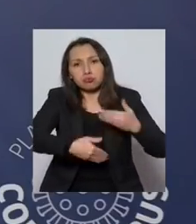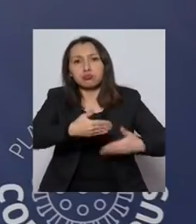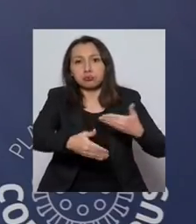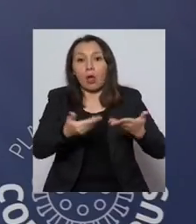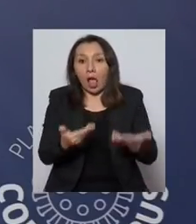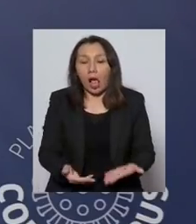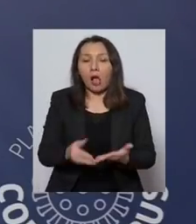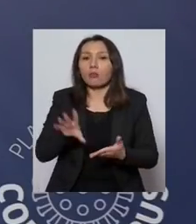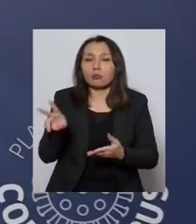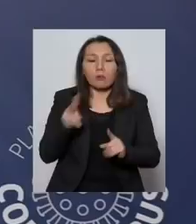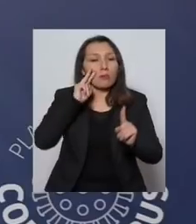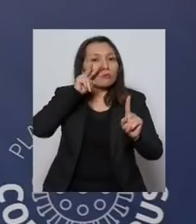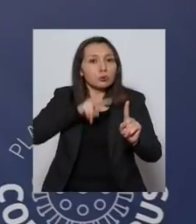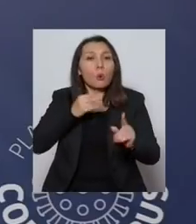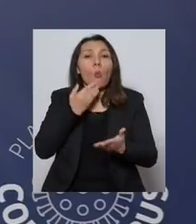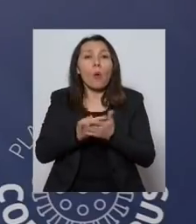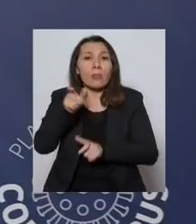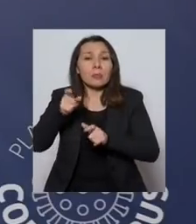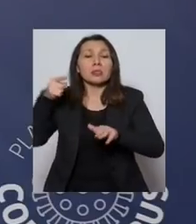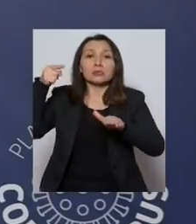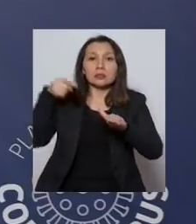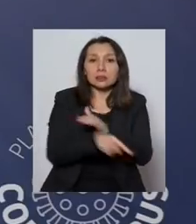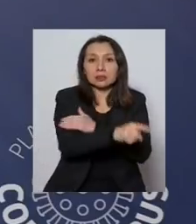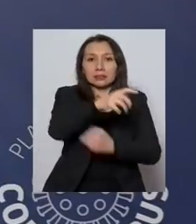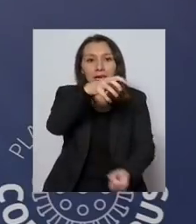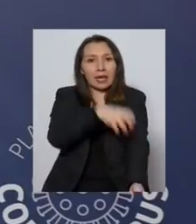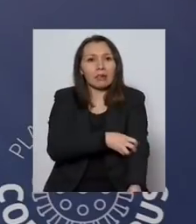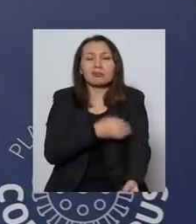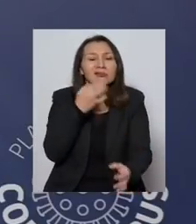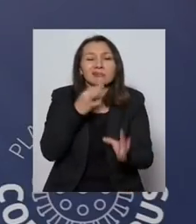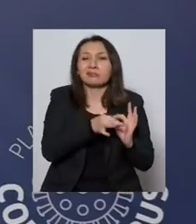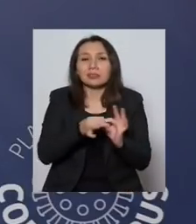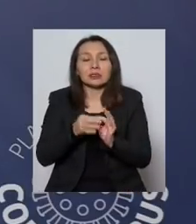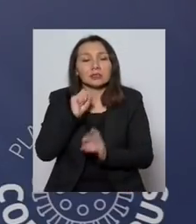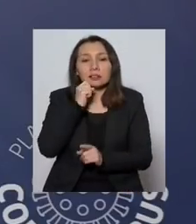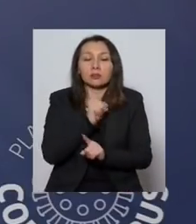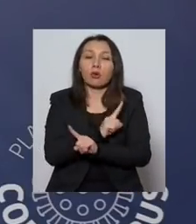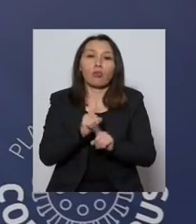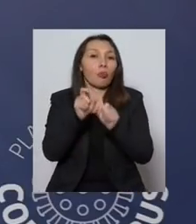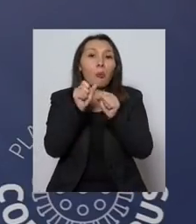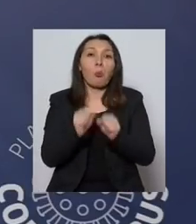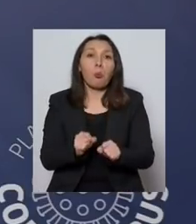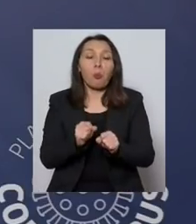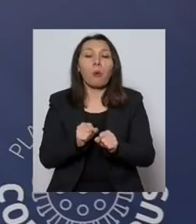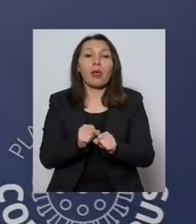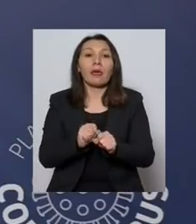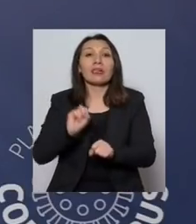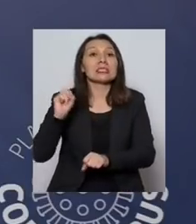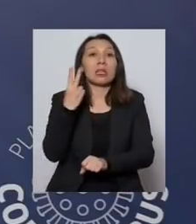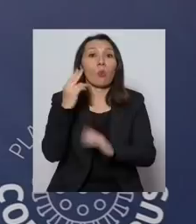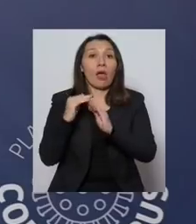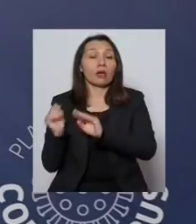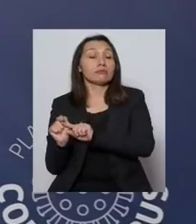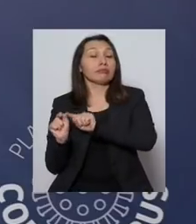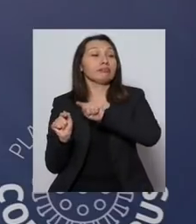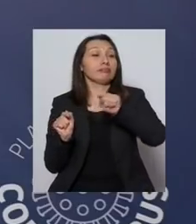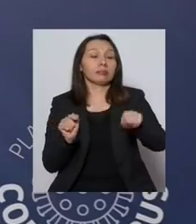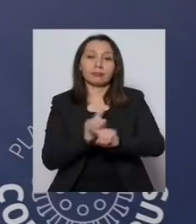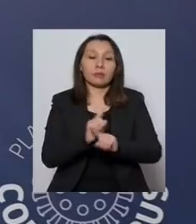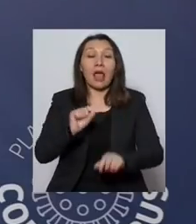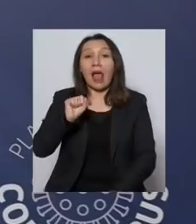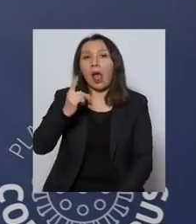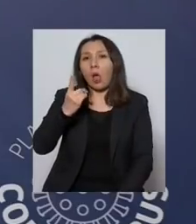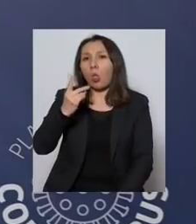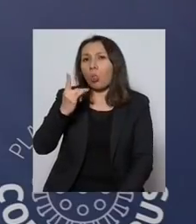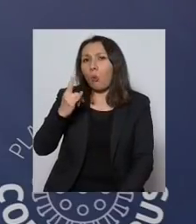momento produciéndose en los ingresos de la región. Eso significa que no se puede ir a la segunda vivienda. La aduana